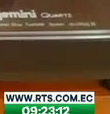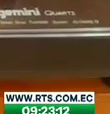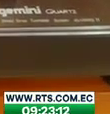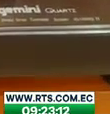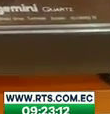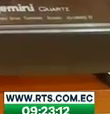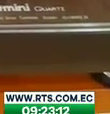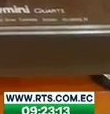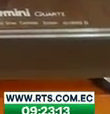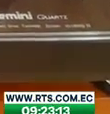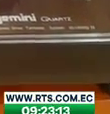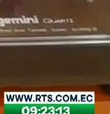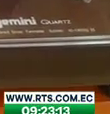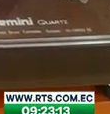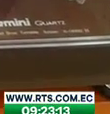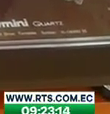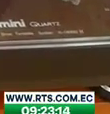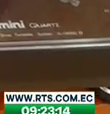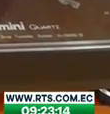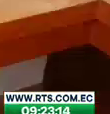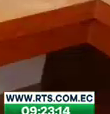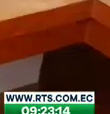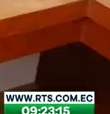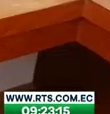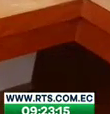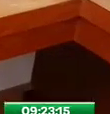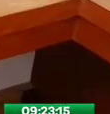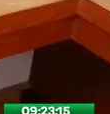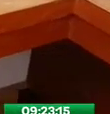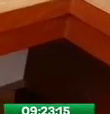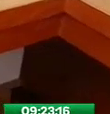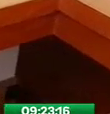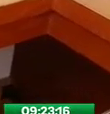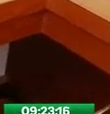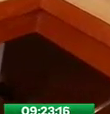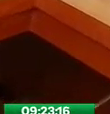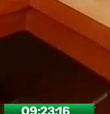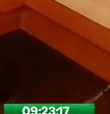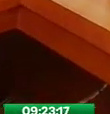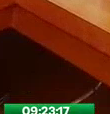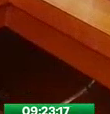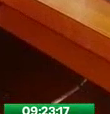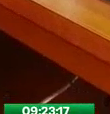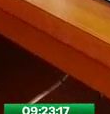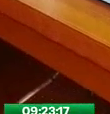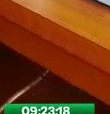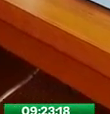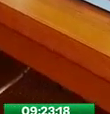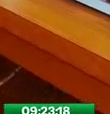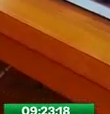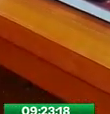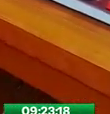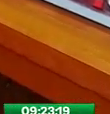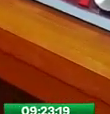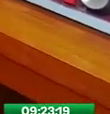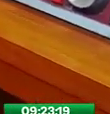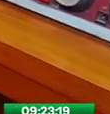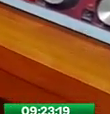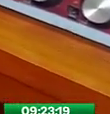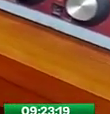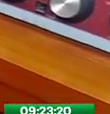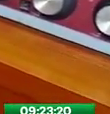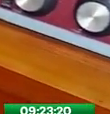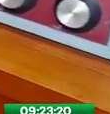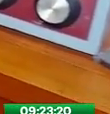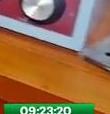de loja y del país el costo del ingreso es totalmente gratuito tal